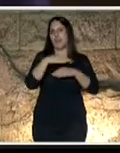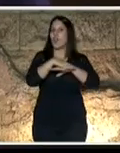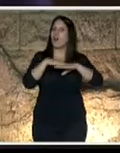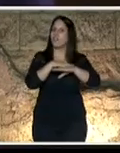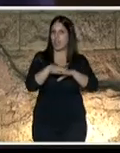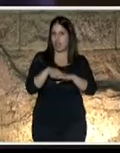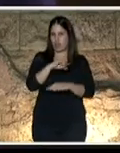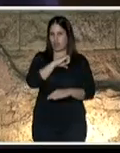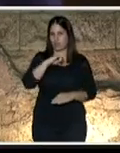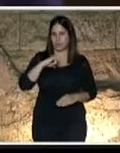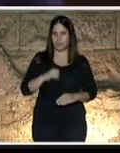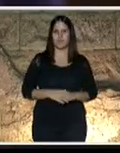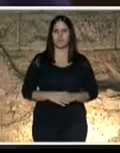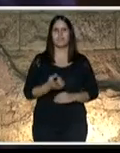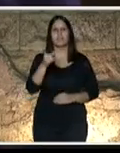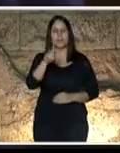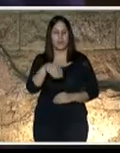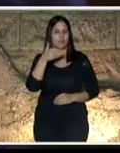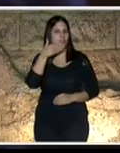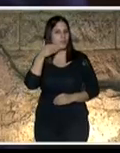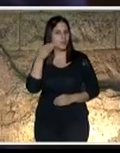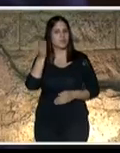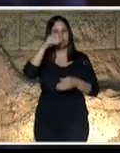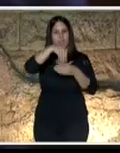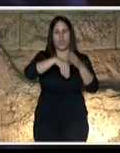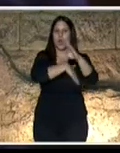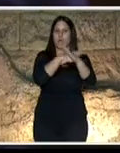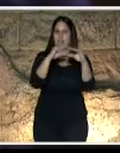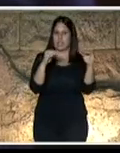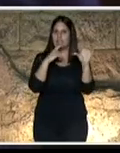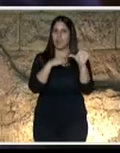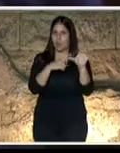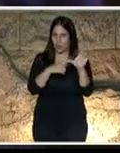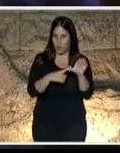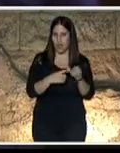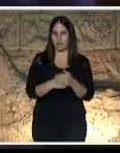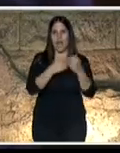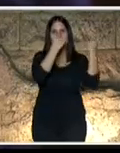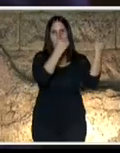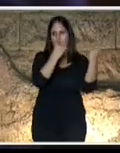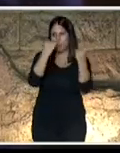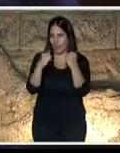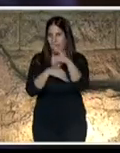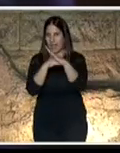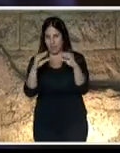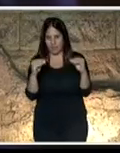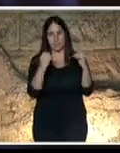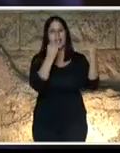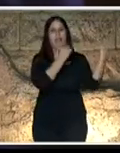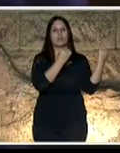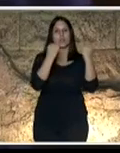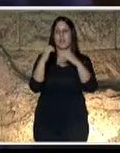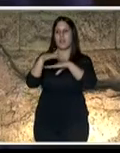autonómico. Excelentísimos e ilustrísimos miembros de la Universidad de Extremadura. Autoridades académicas, autoridades